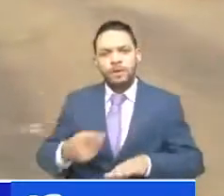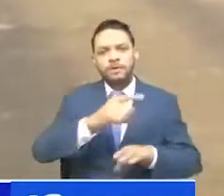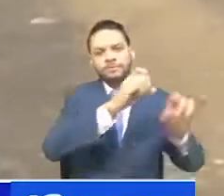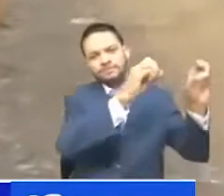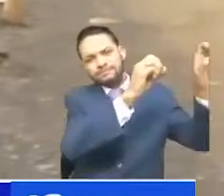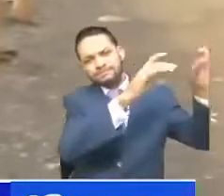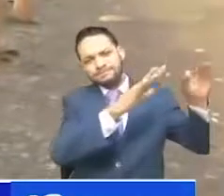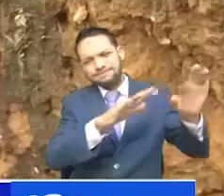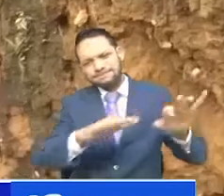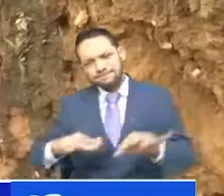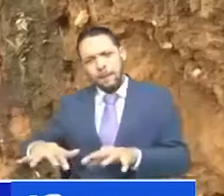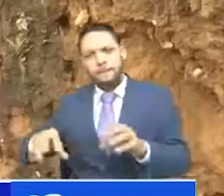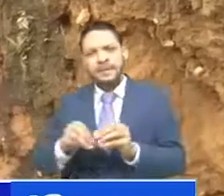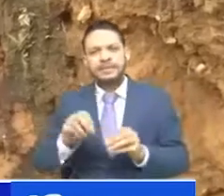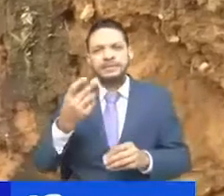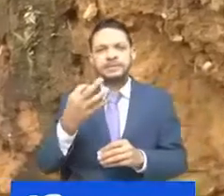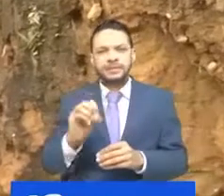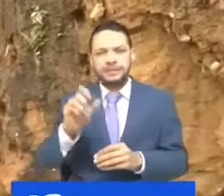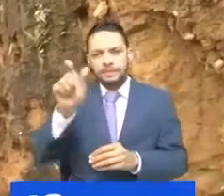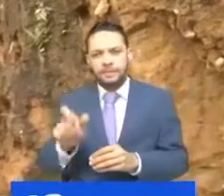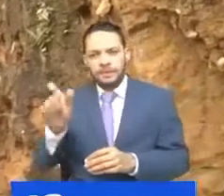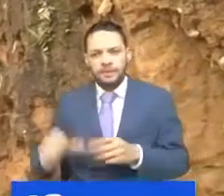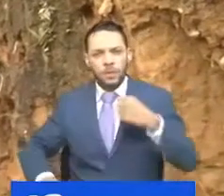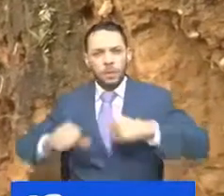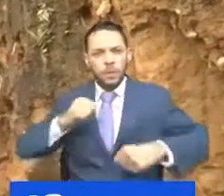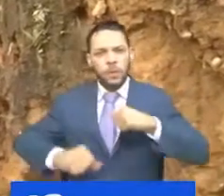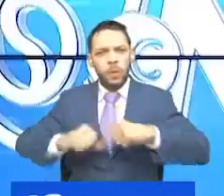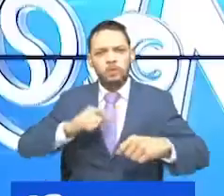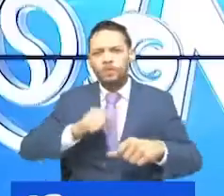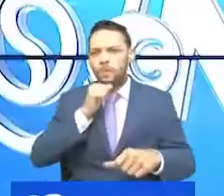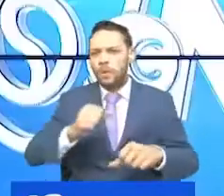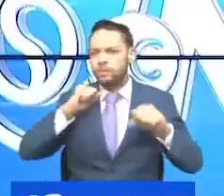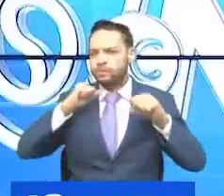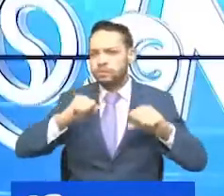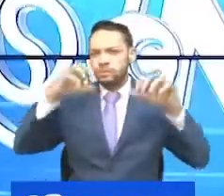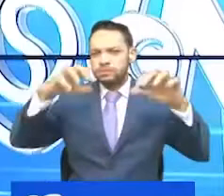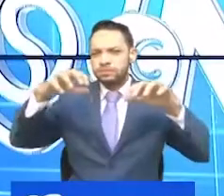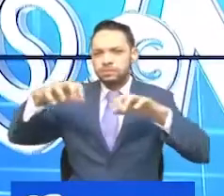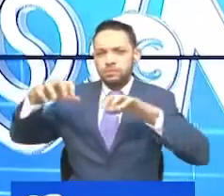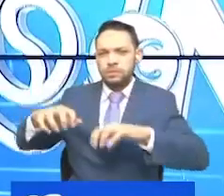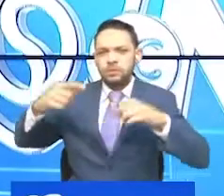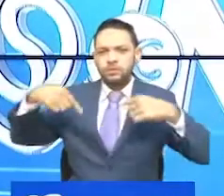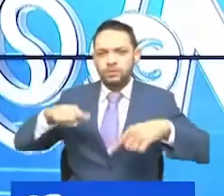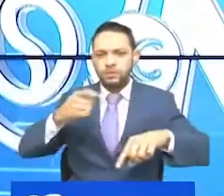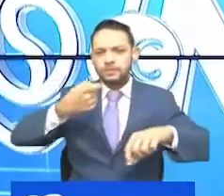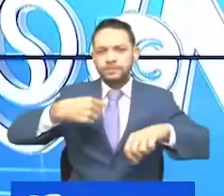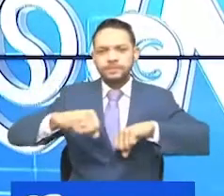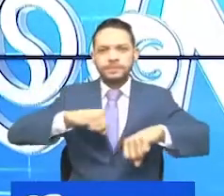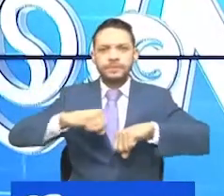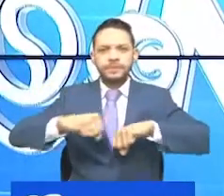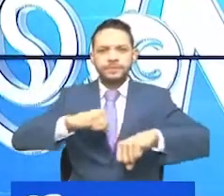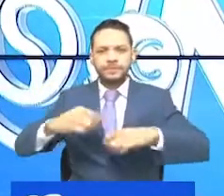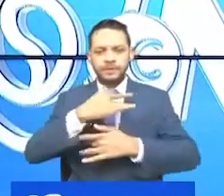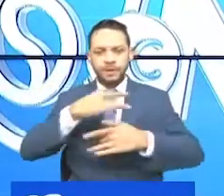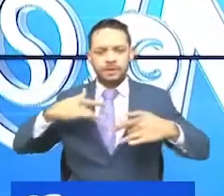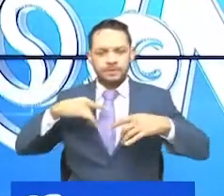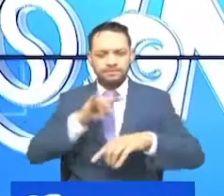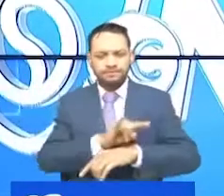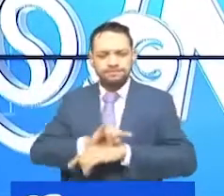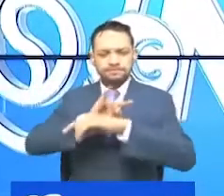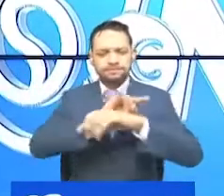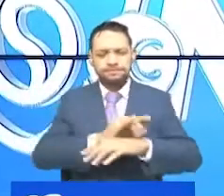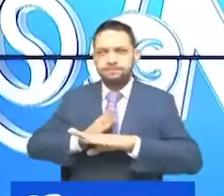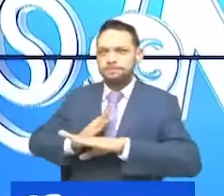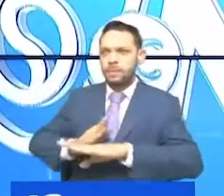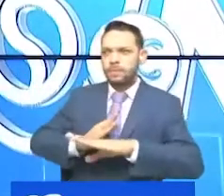más de 30 personas heridas, todas durante las intensas jornadas de lluvia. Activar toda la red de salud del departamento para atender cualquier